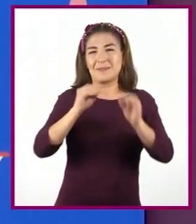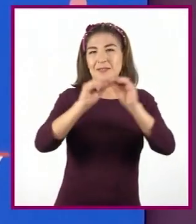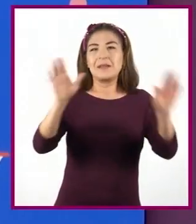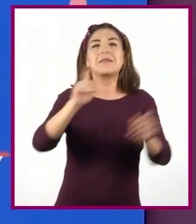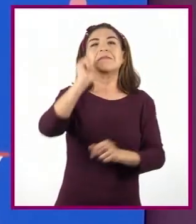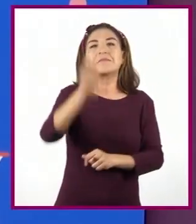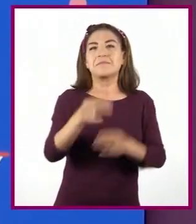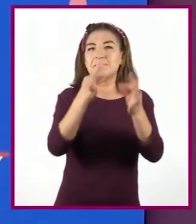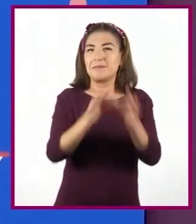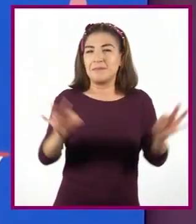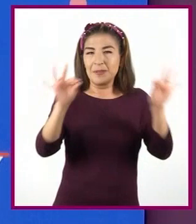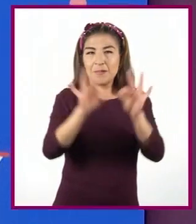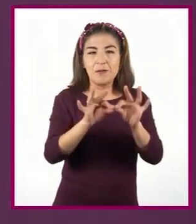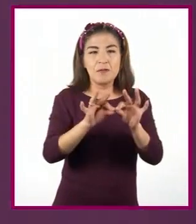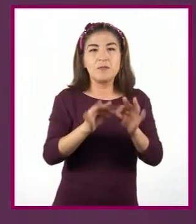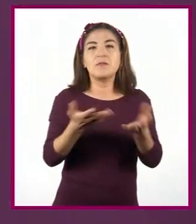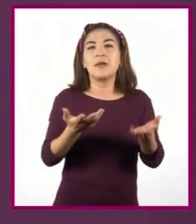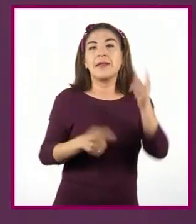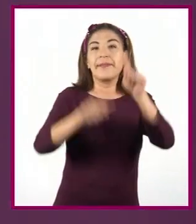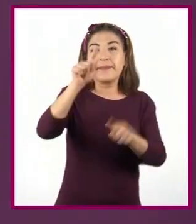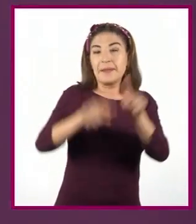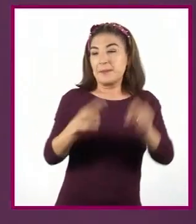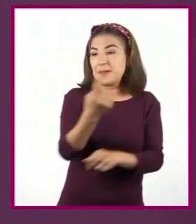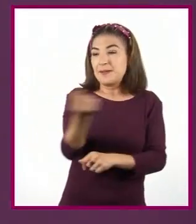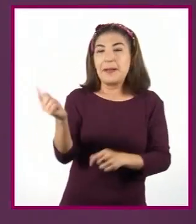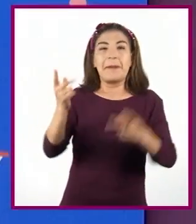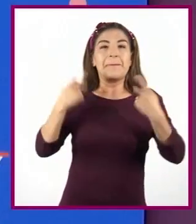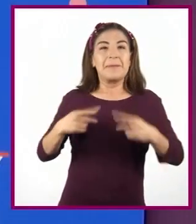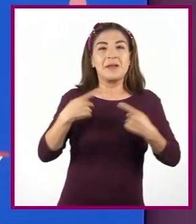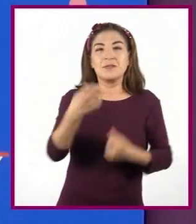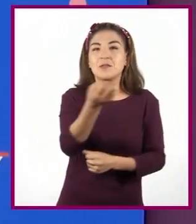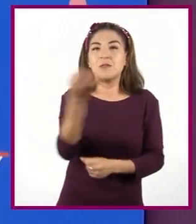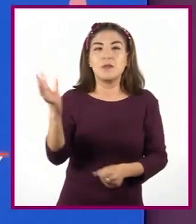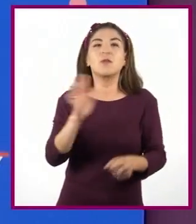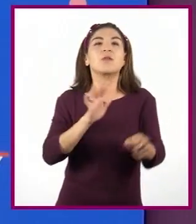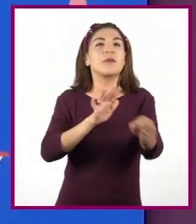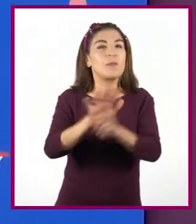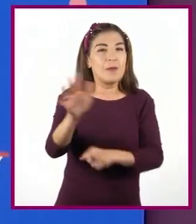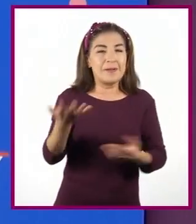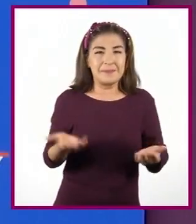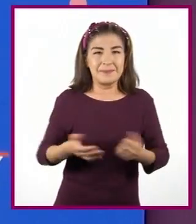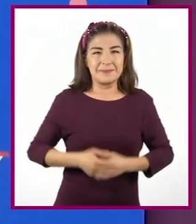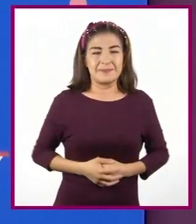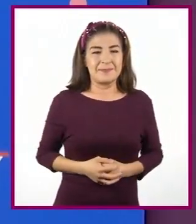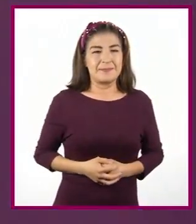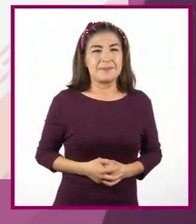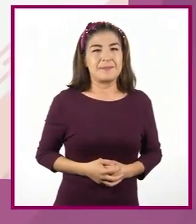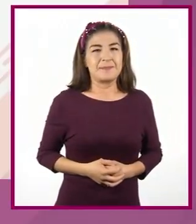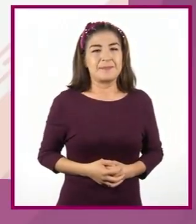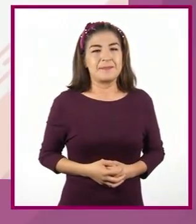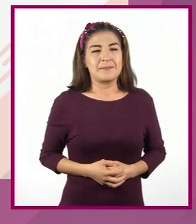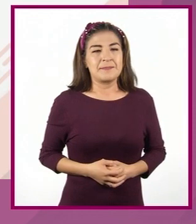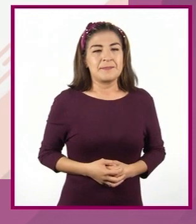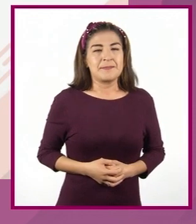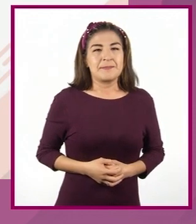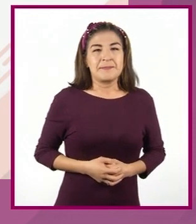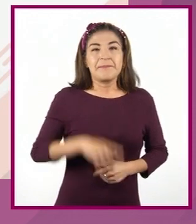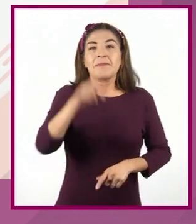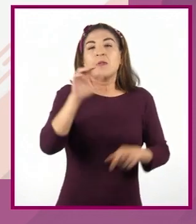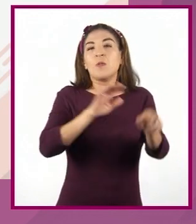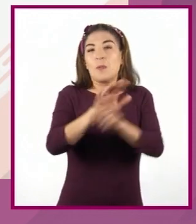fundamental: el tipo de público del relato. Es decir, a quién va dirigido el cuento. Tipo de